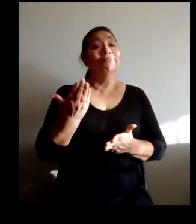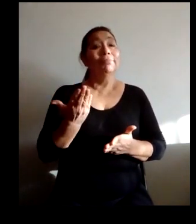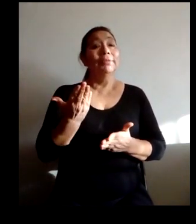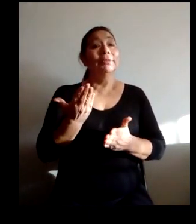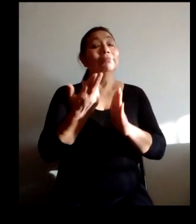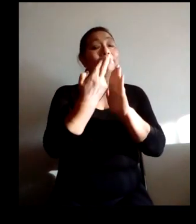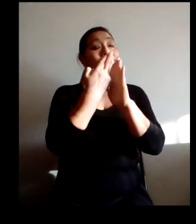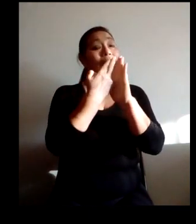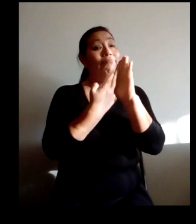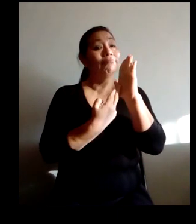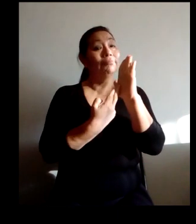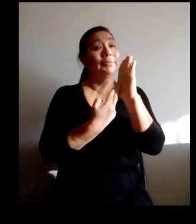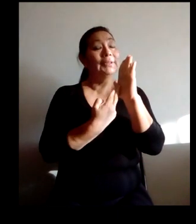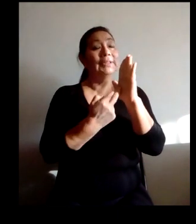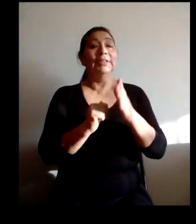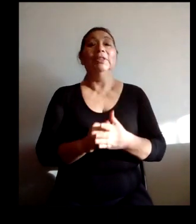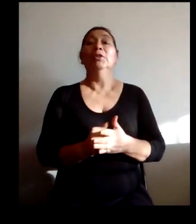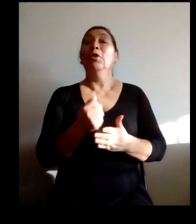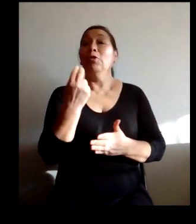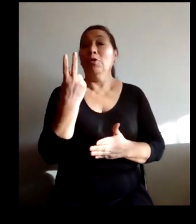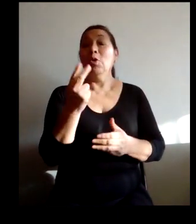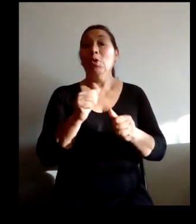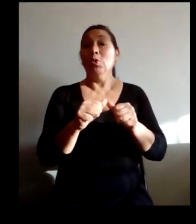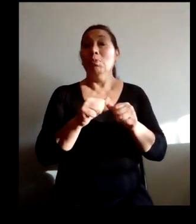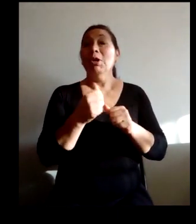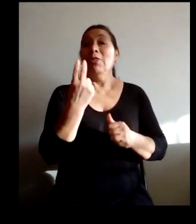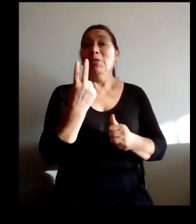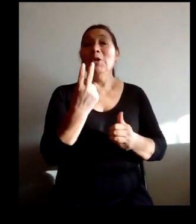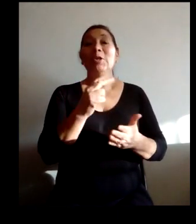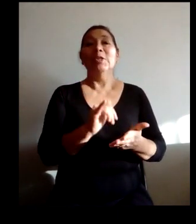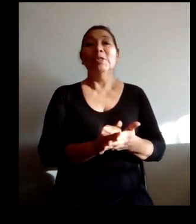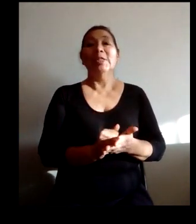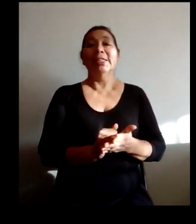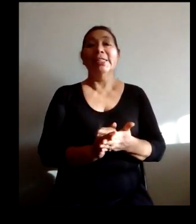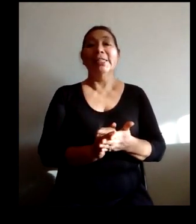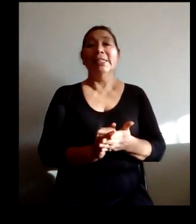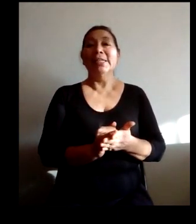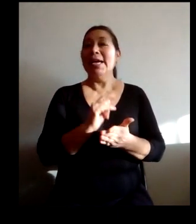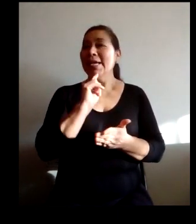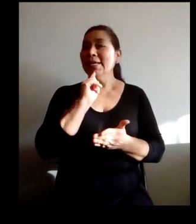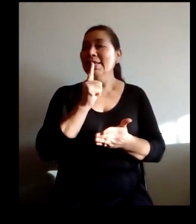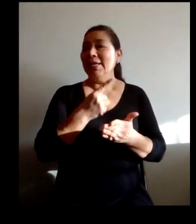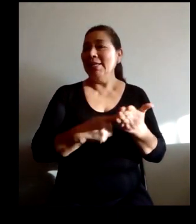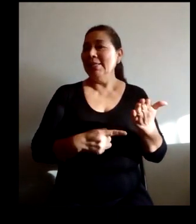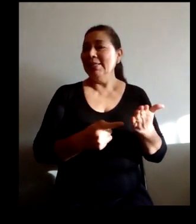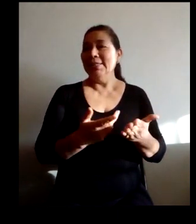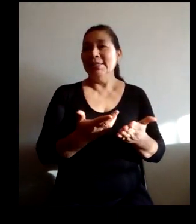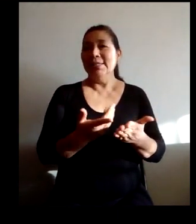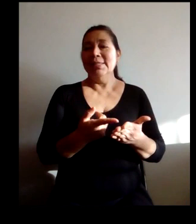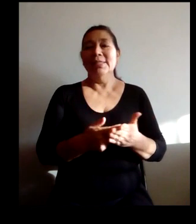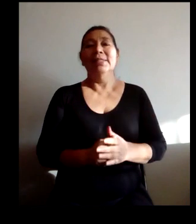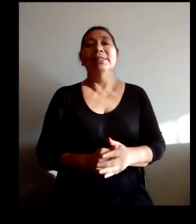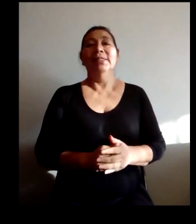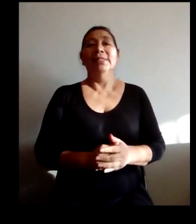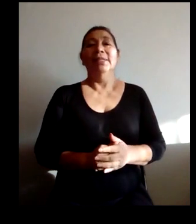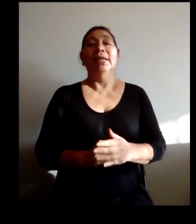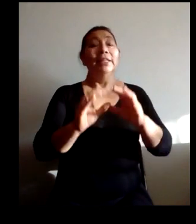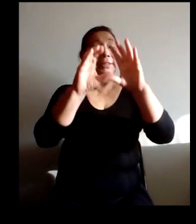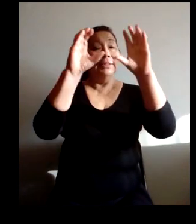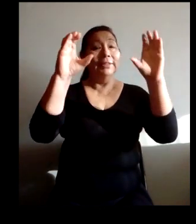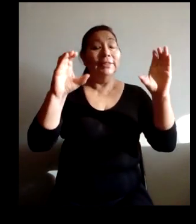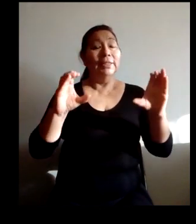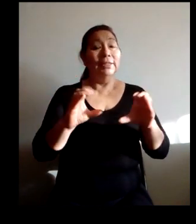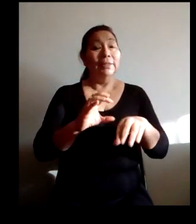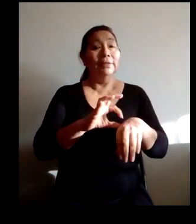la aplicación de la regla sustancial 2, numeral 2, que es en la que dice que